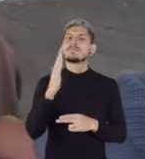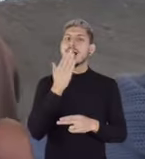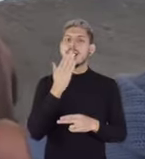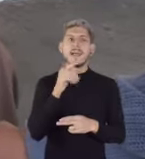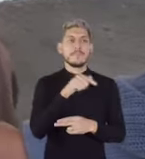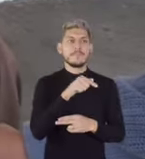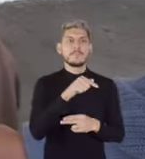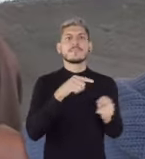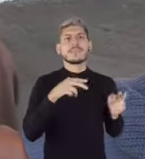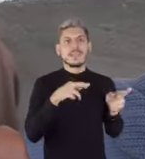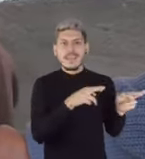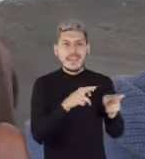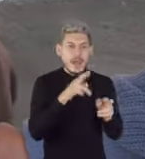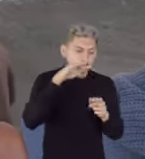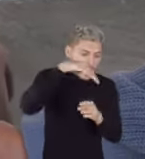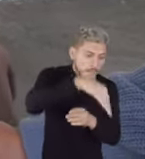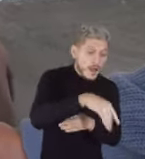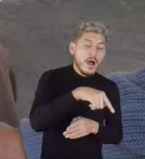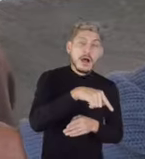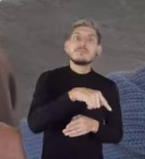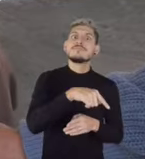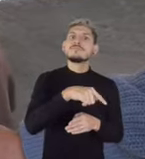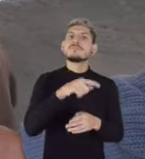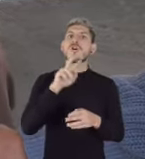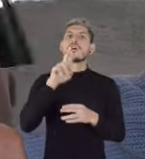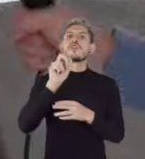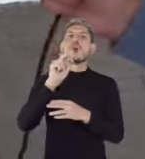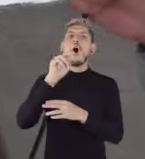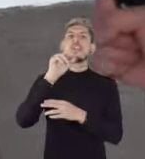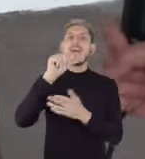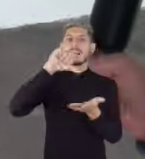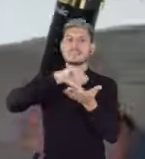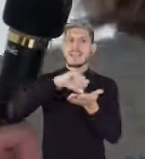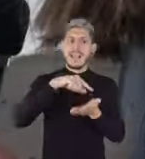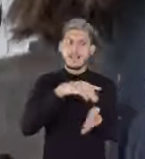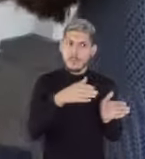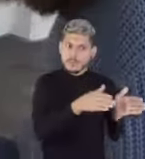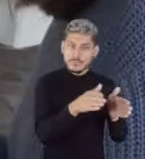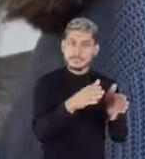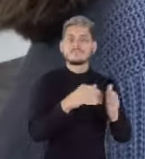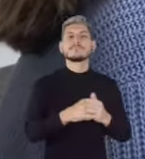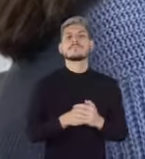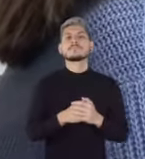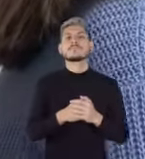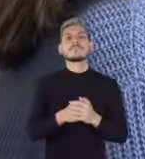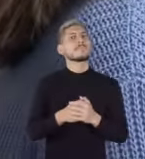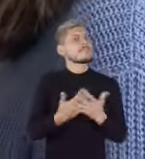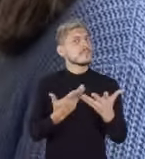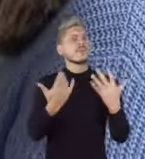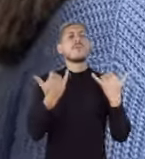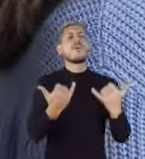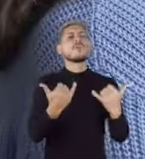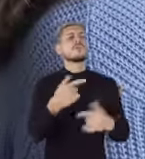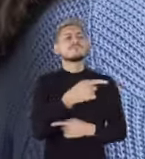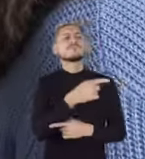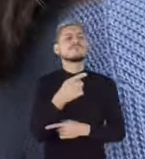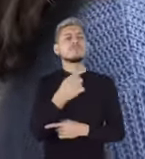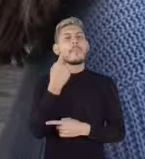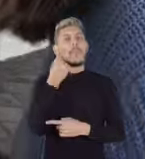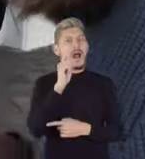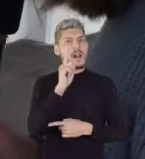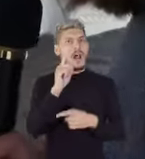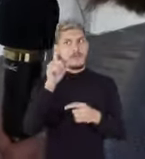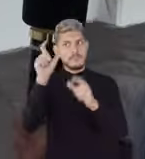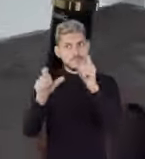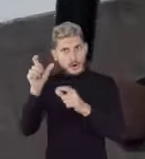lo que es el barrio histórico y ese popular que es la Ronda. ¿Qué afectaciones cree que tiene las quebradas para la